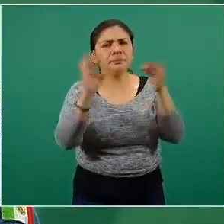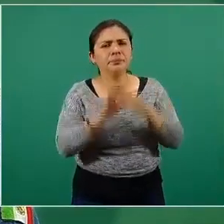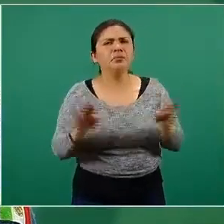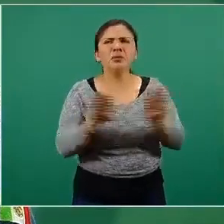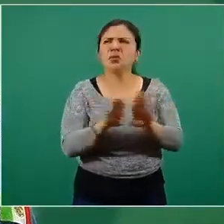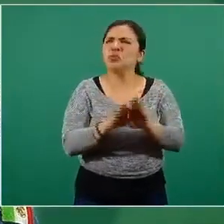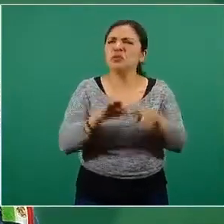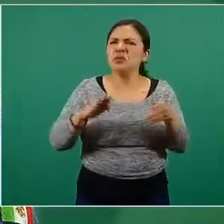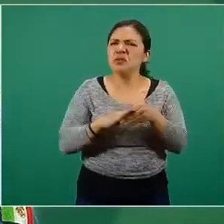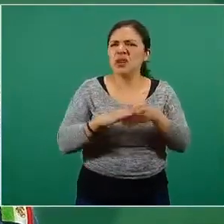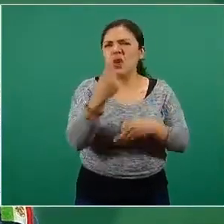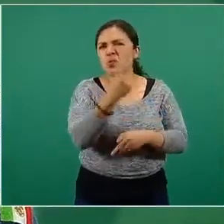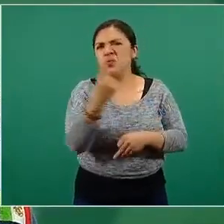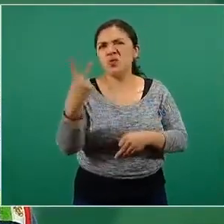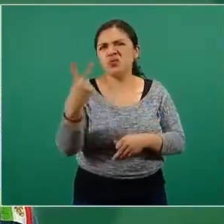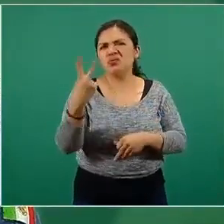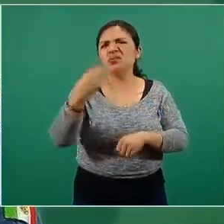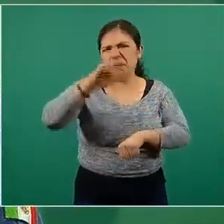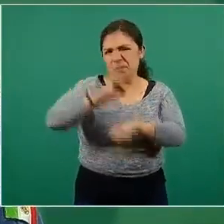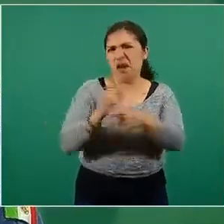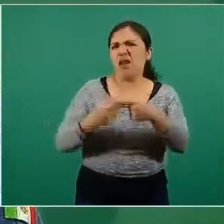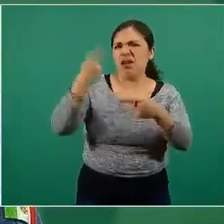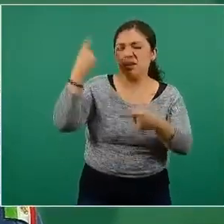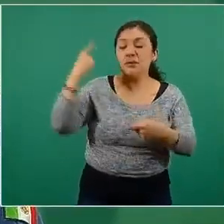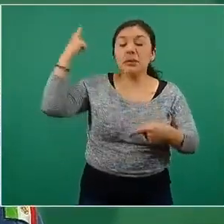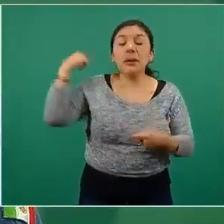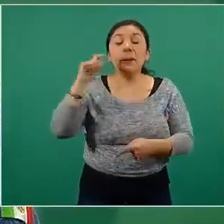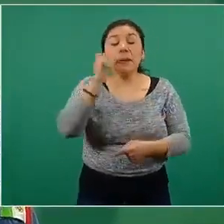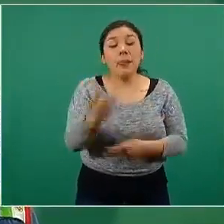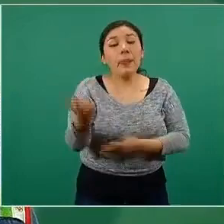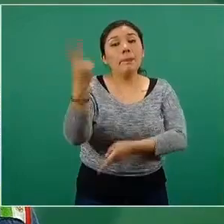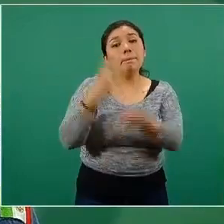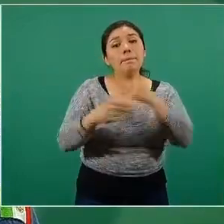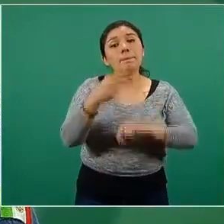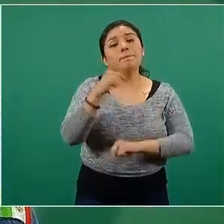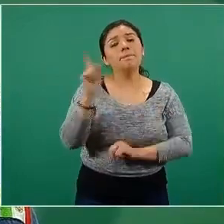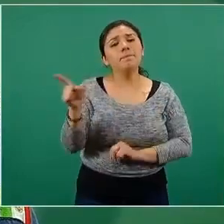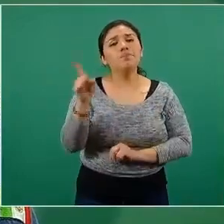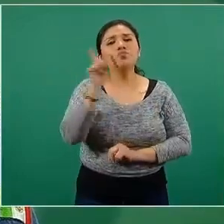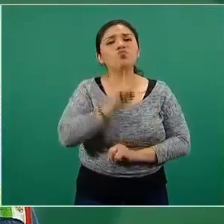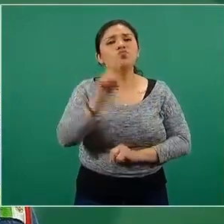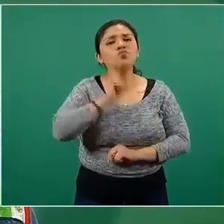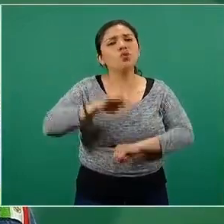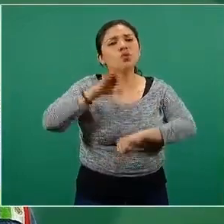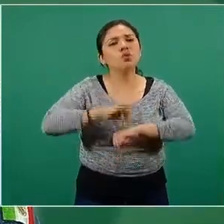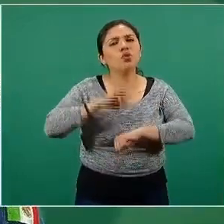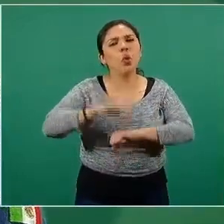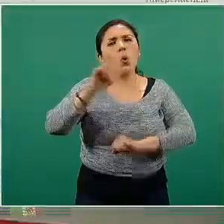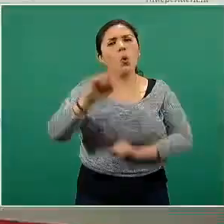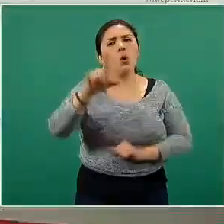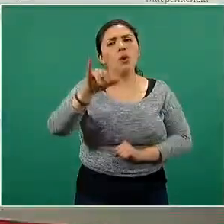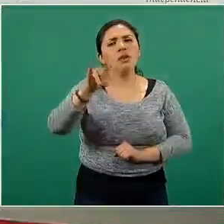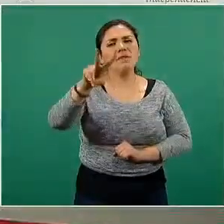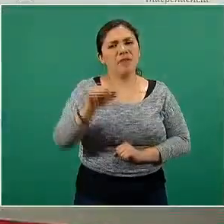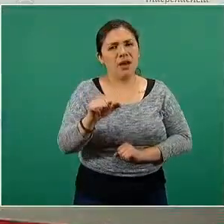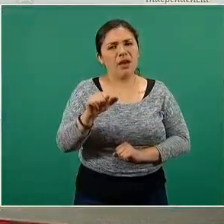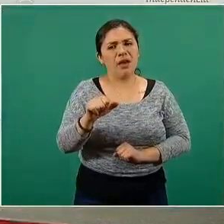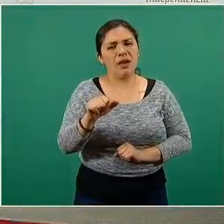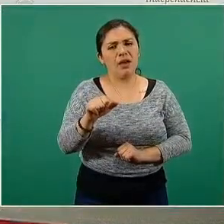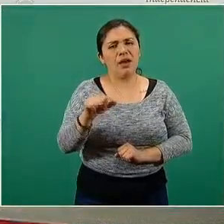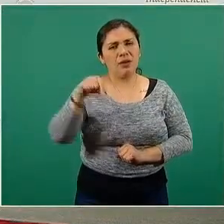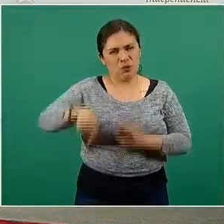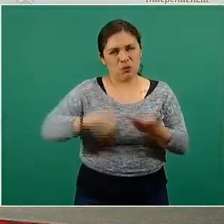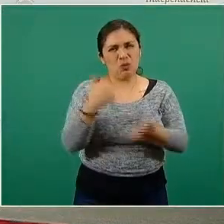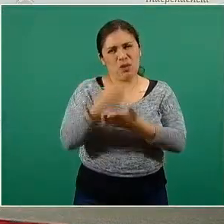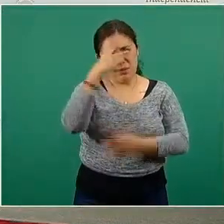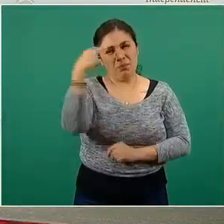si no me equivoco, 1 o 2 fines de semana, nos acompañó la doctora Oliva de la Ciudad